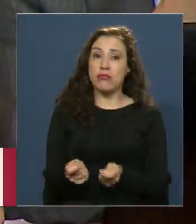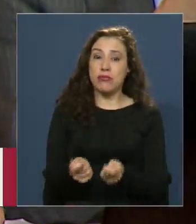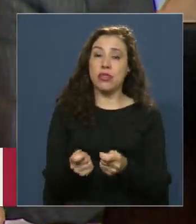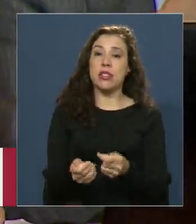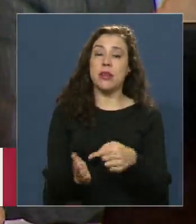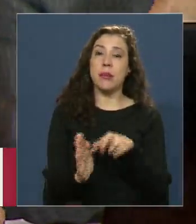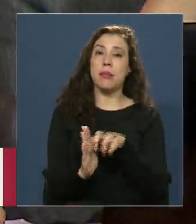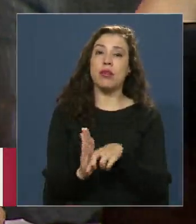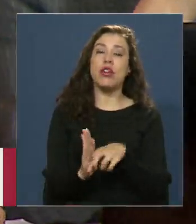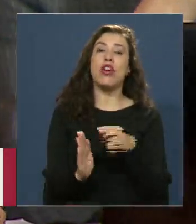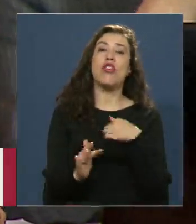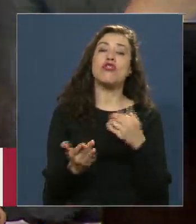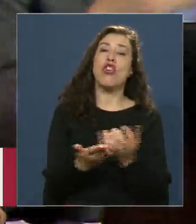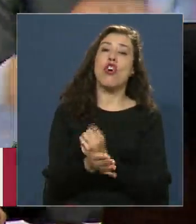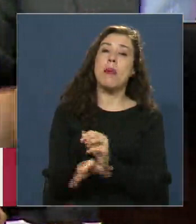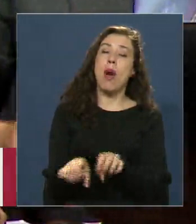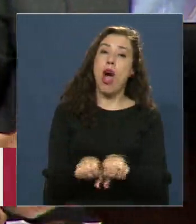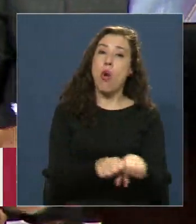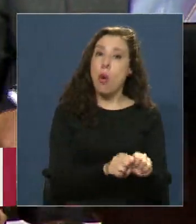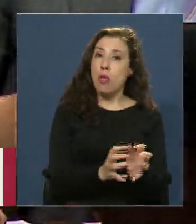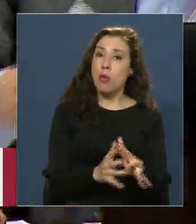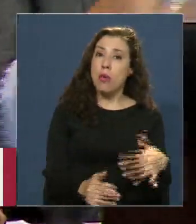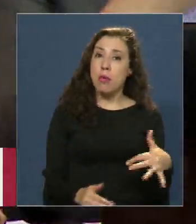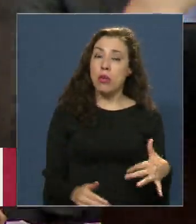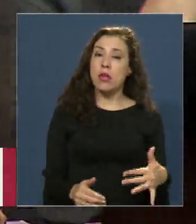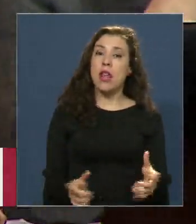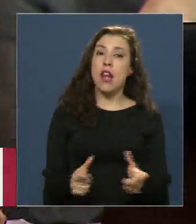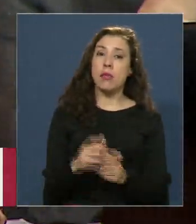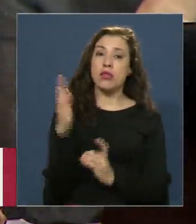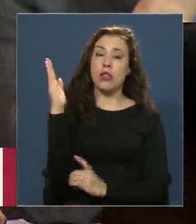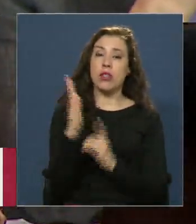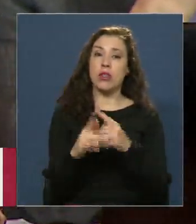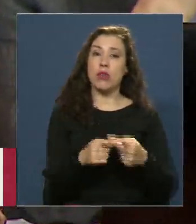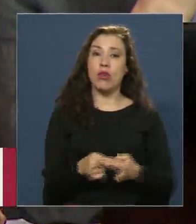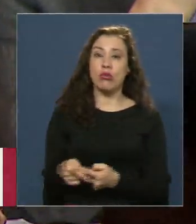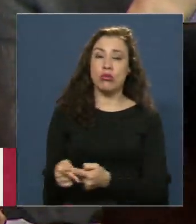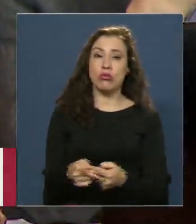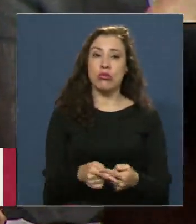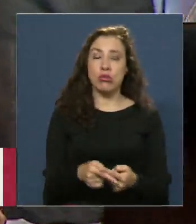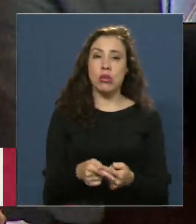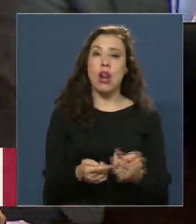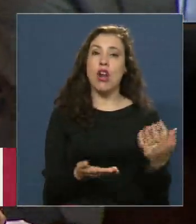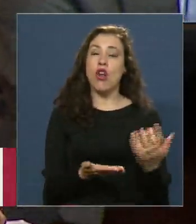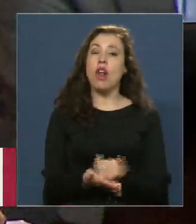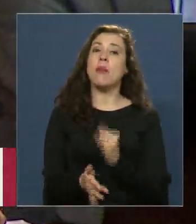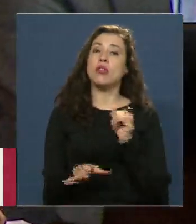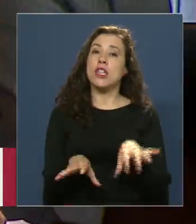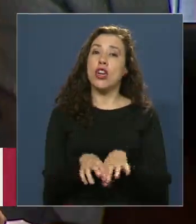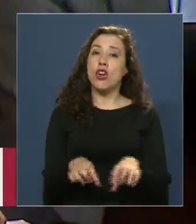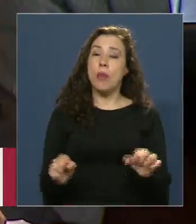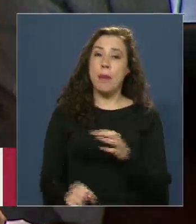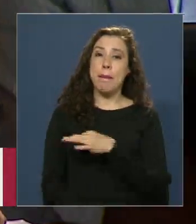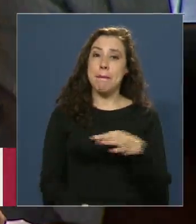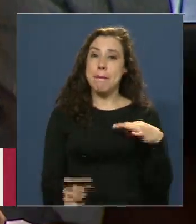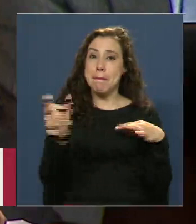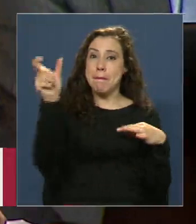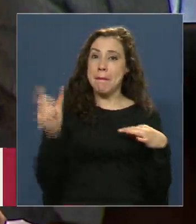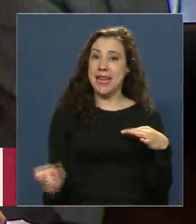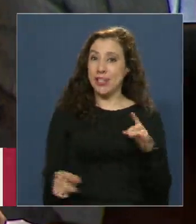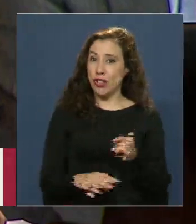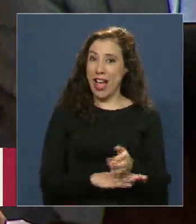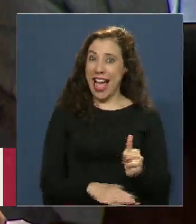proyecto, llegamos a amplios acuerdos en el seno de la Comisión de Desarrollo Social, pudiendo obtener el compromiso del ministro aquí